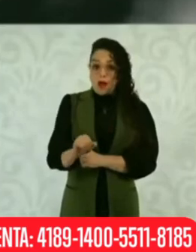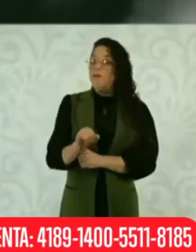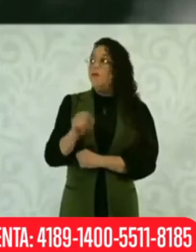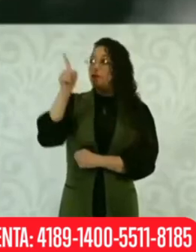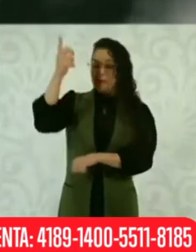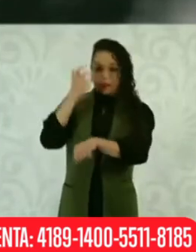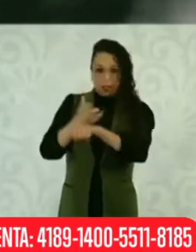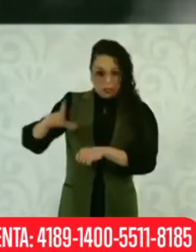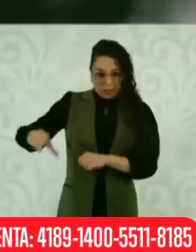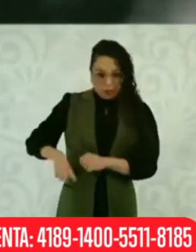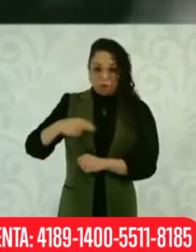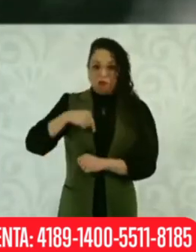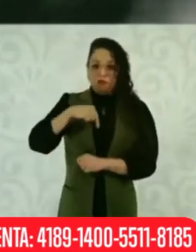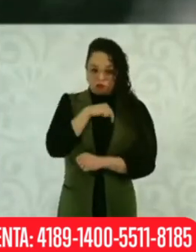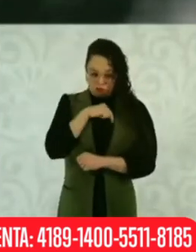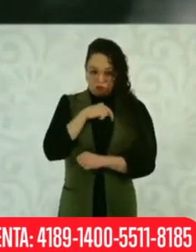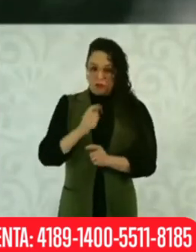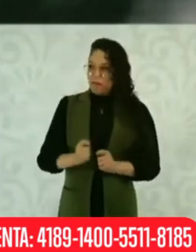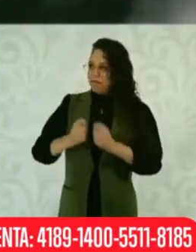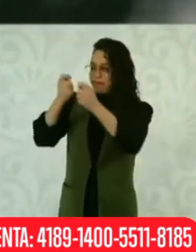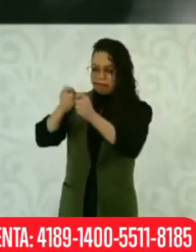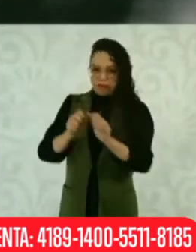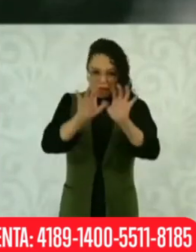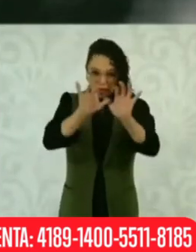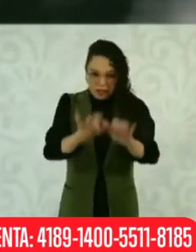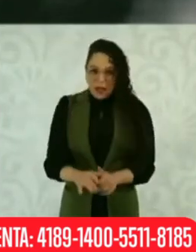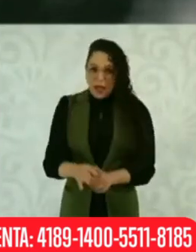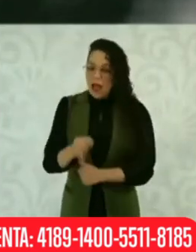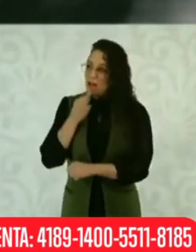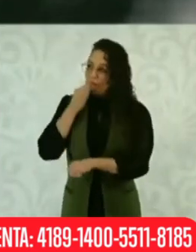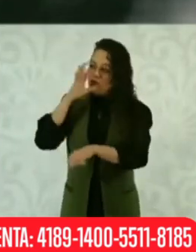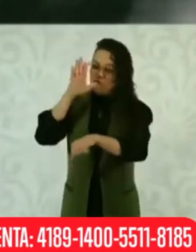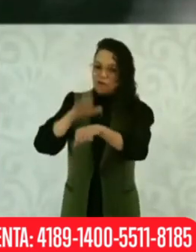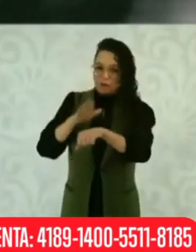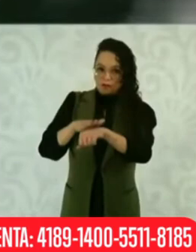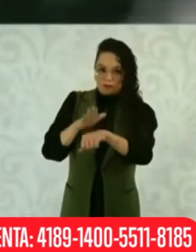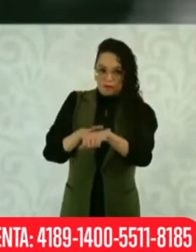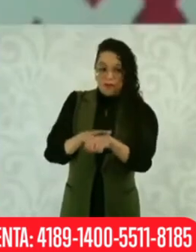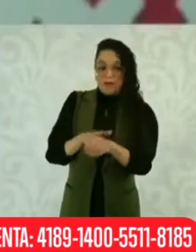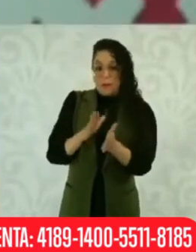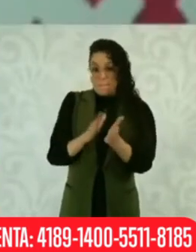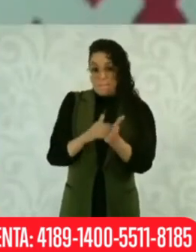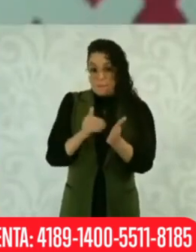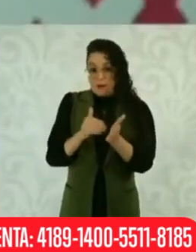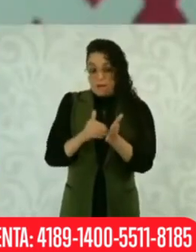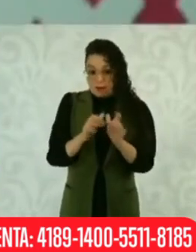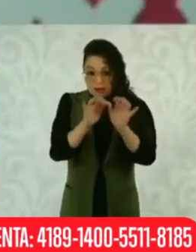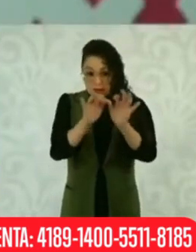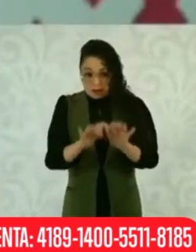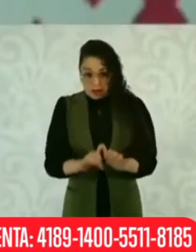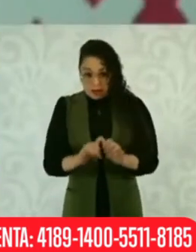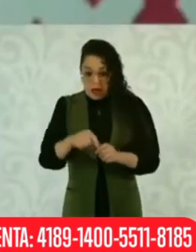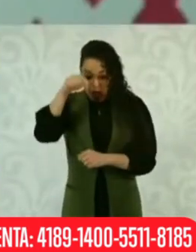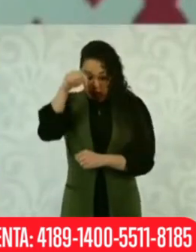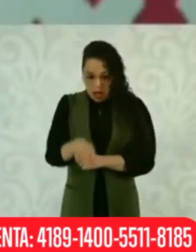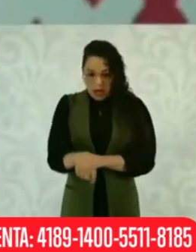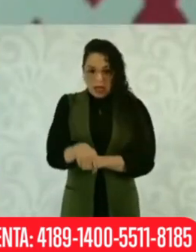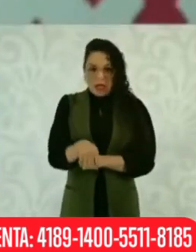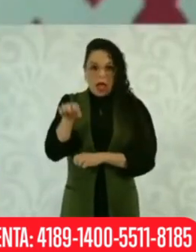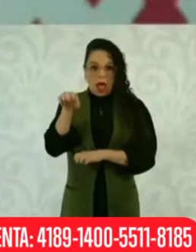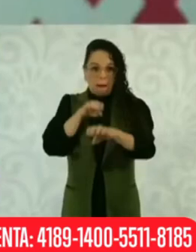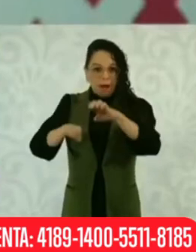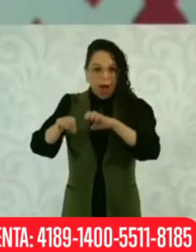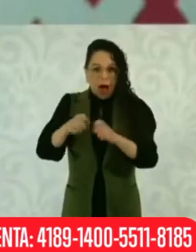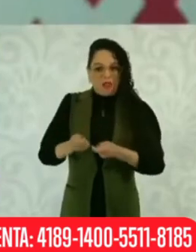los Estados Unidos por escrito, en un documento que fue presentado primero en la embajada aquí y